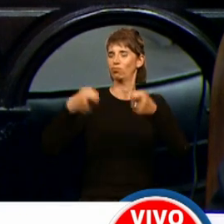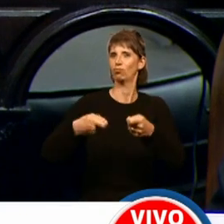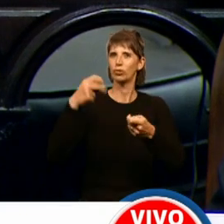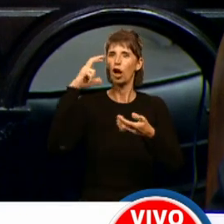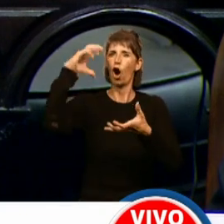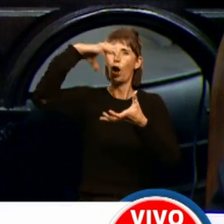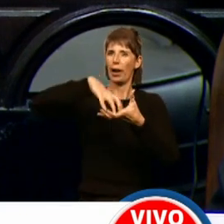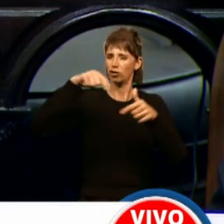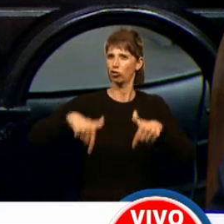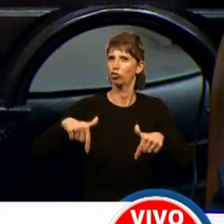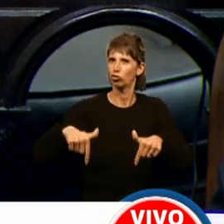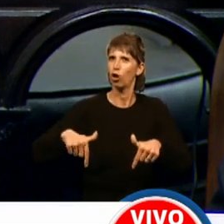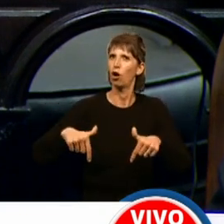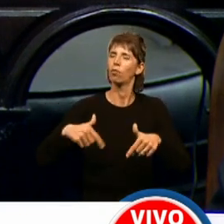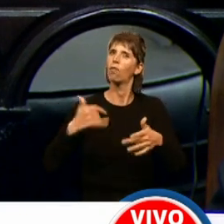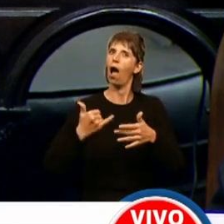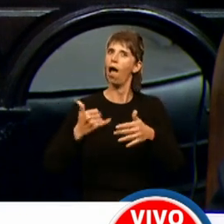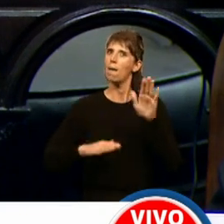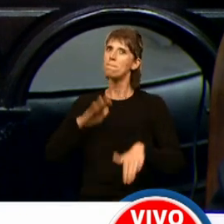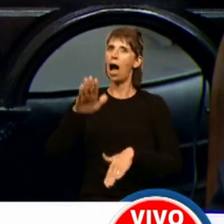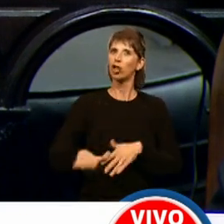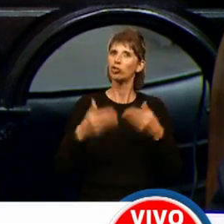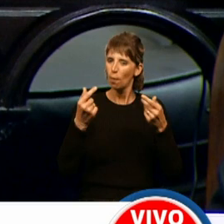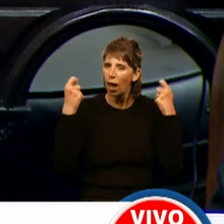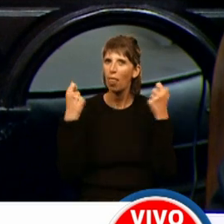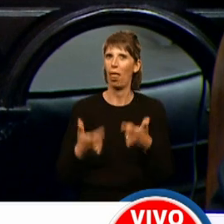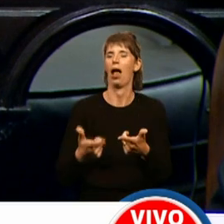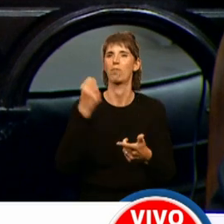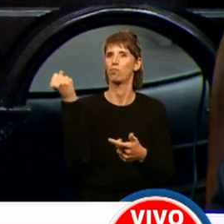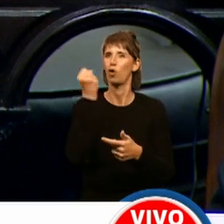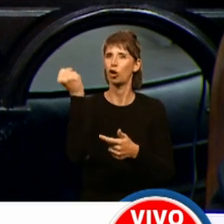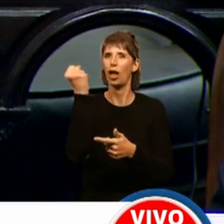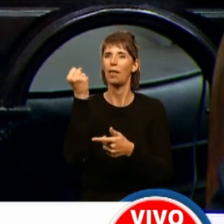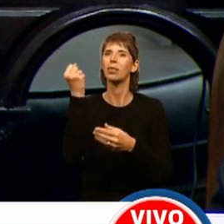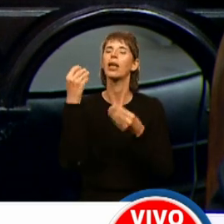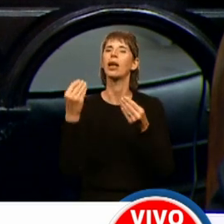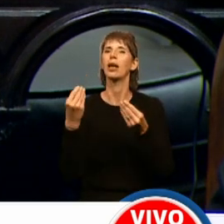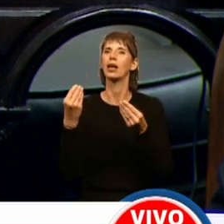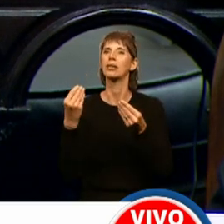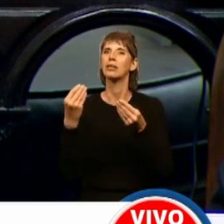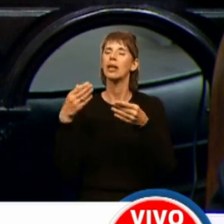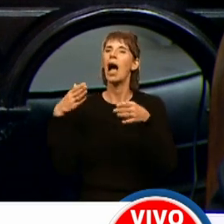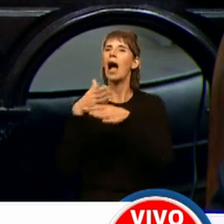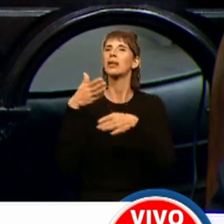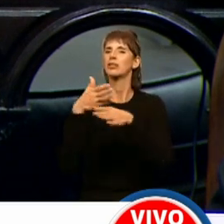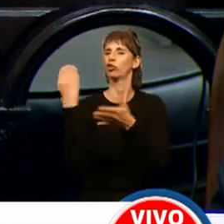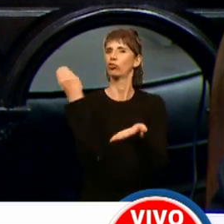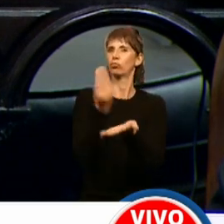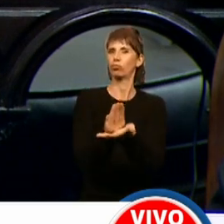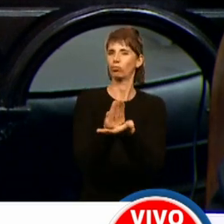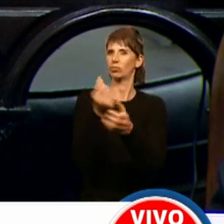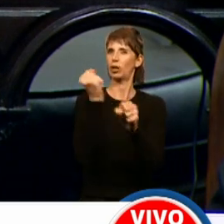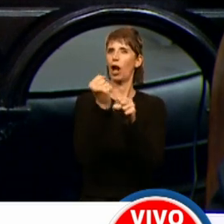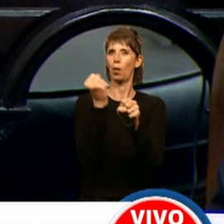a un congreso que se anima a dar este paso garantizar algo tan importante como el acceso al trabajo el acceso